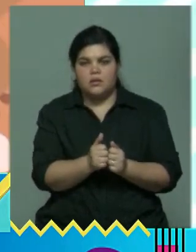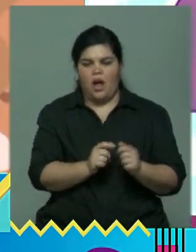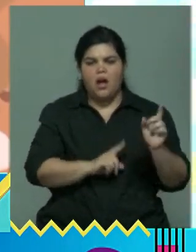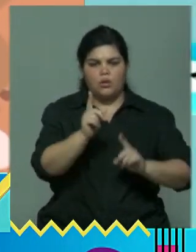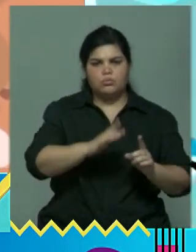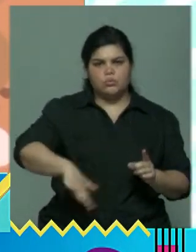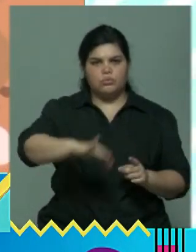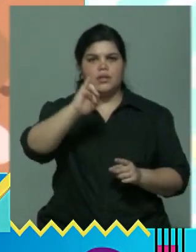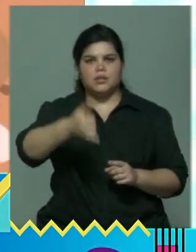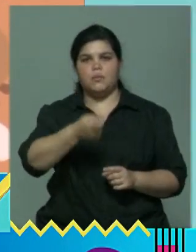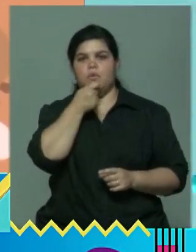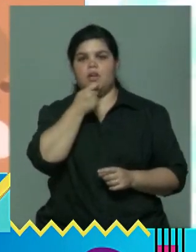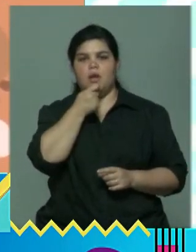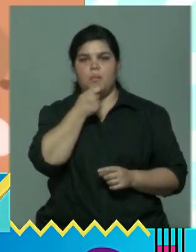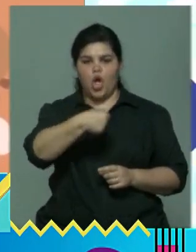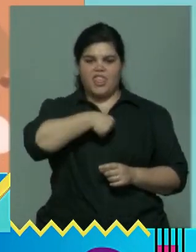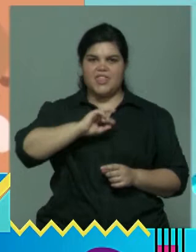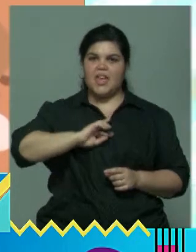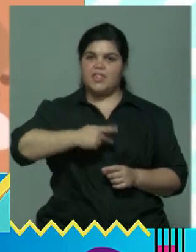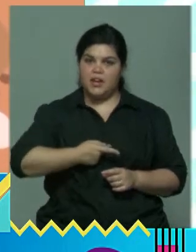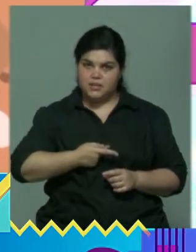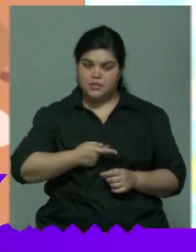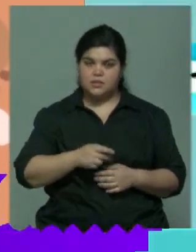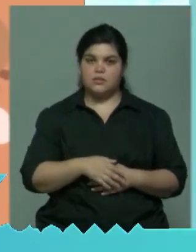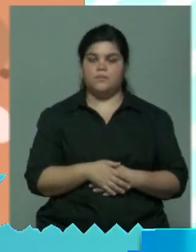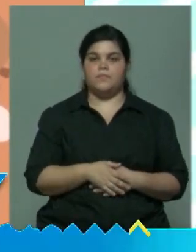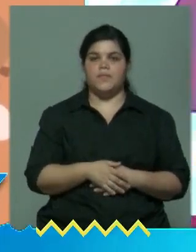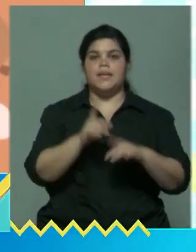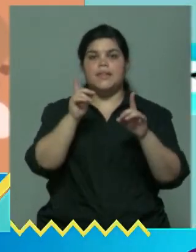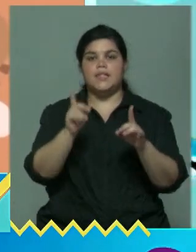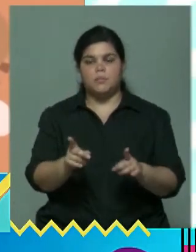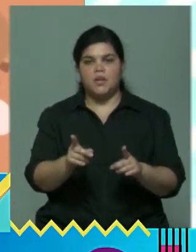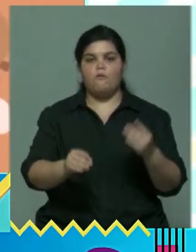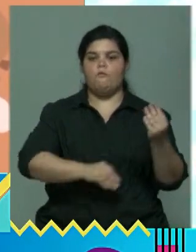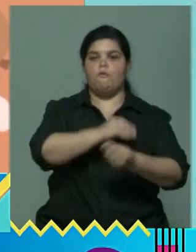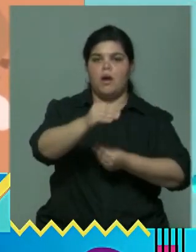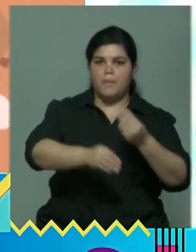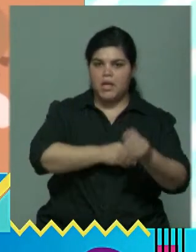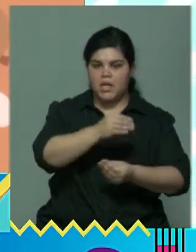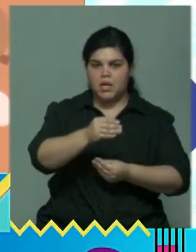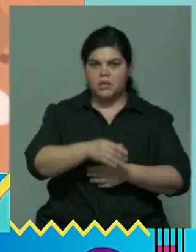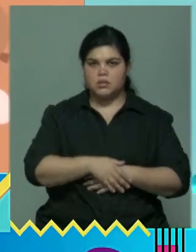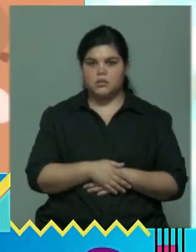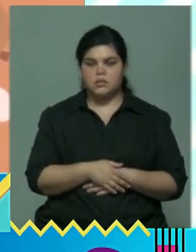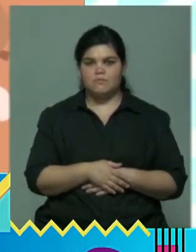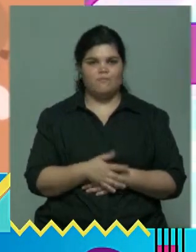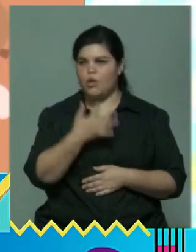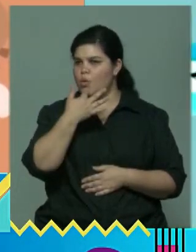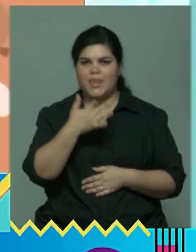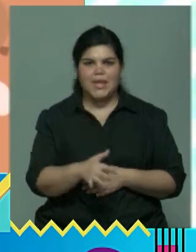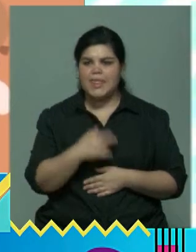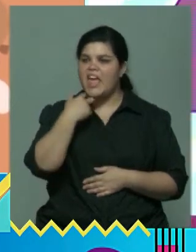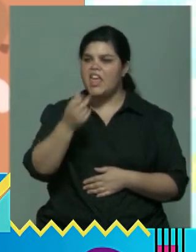ejemplo, para identidades trans, para personas, para familias que no pueden por ahí comprender a